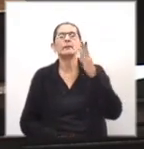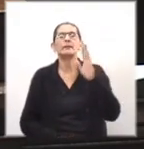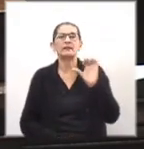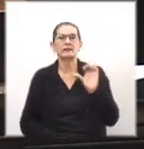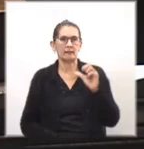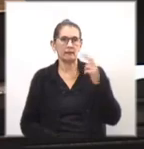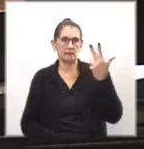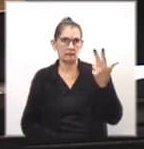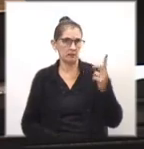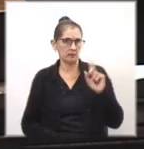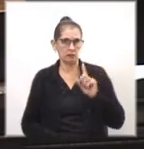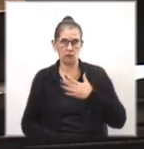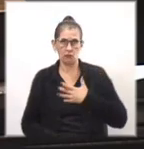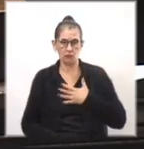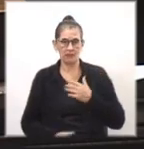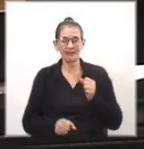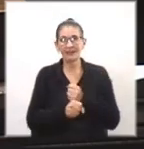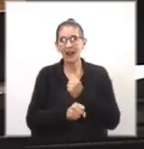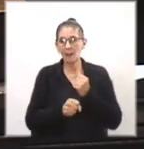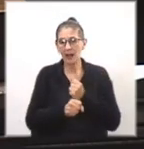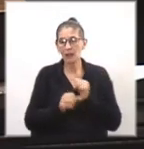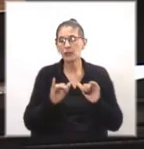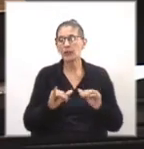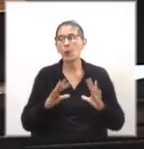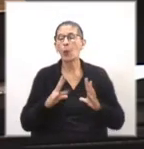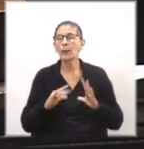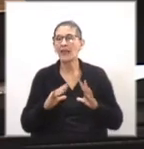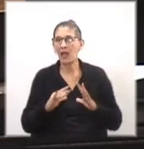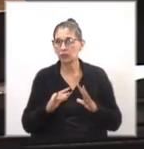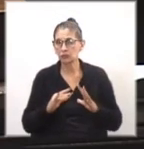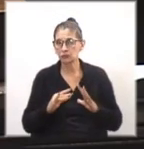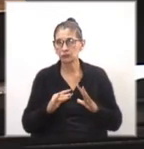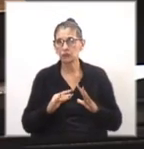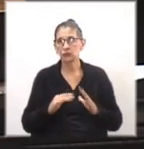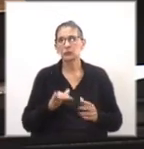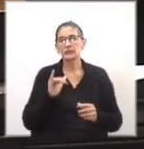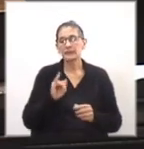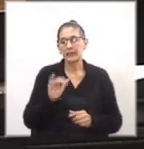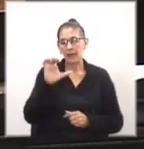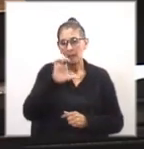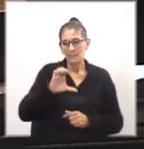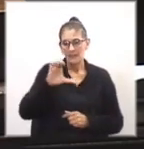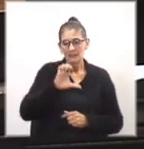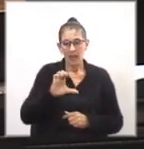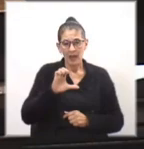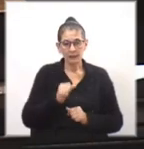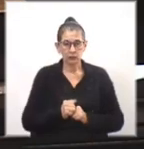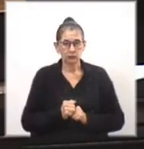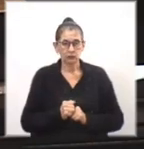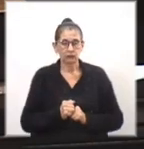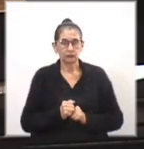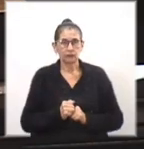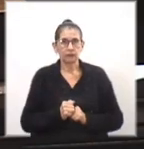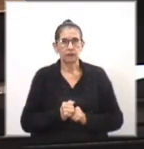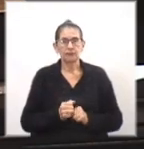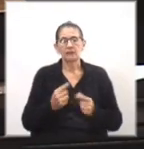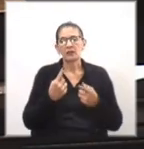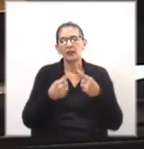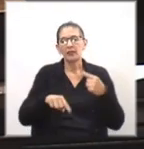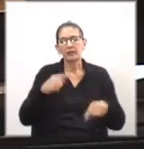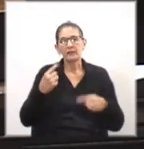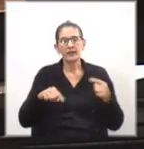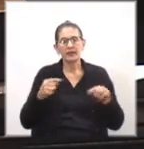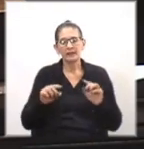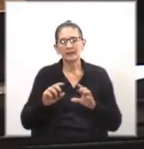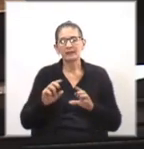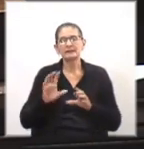Social, trabajadores, jubilados y empresarios, señor presidente. Diferentes gremios